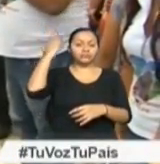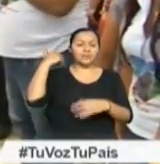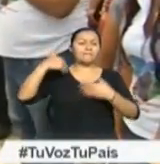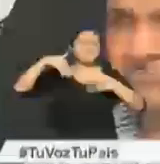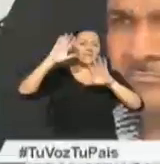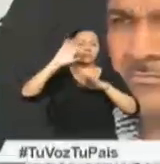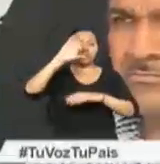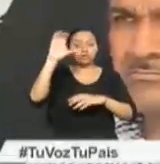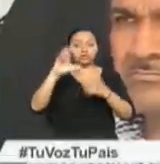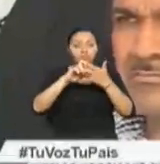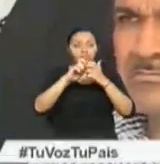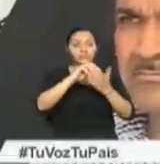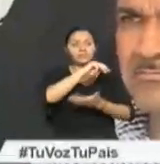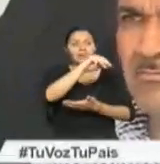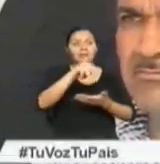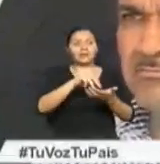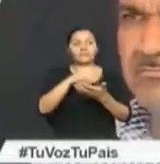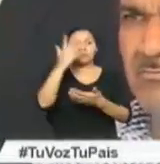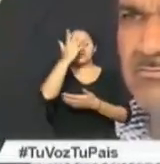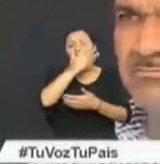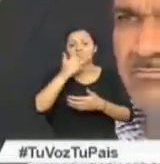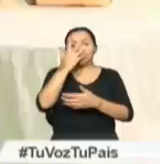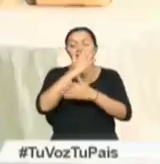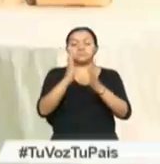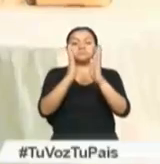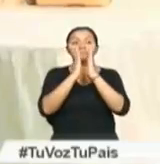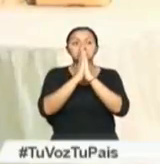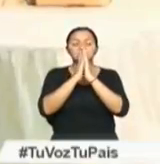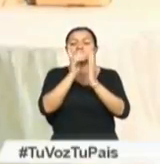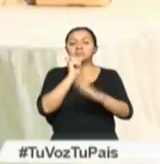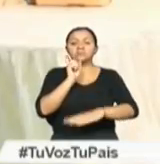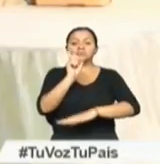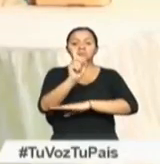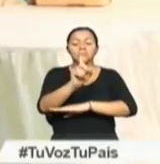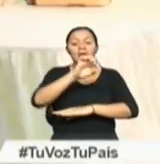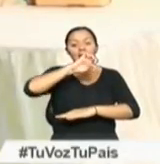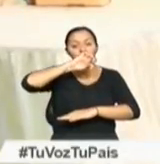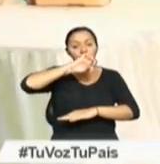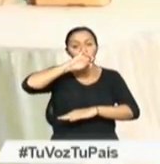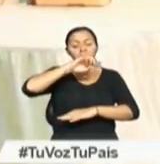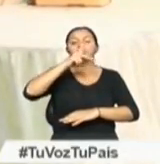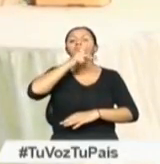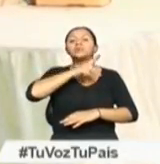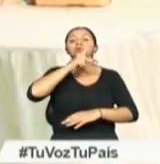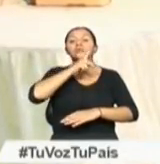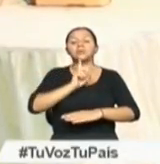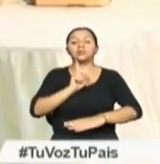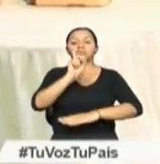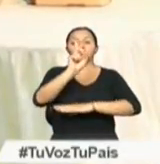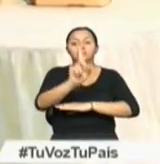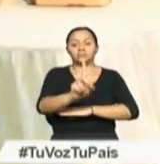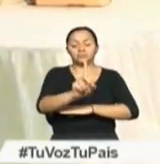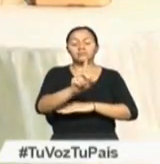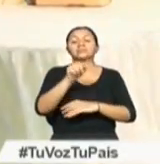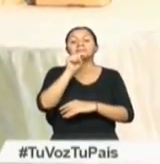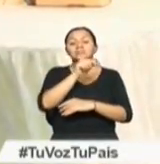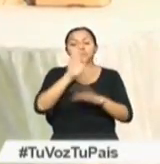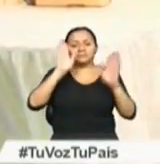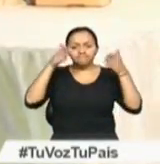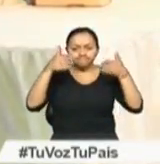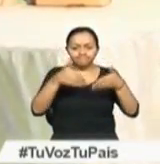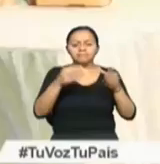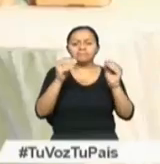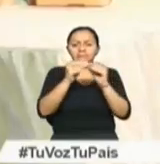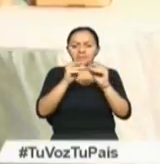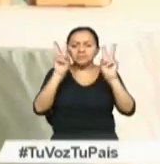Esmeraldas. La ceremonia religiosa fue oficiada por el arzobispo de Puerto Viejo, Lorenzo Boltolini, quien se centró en plegarias